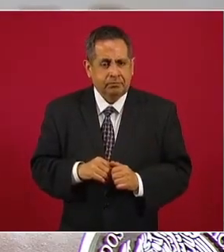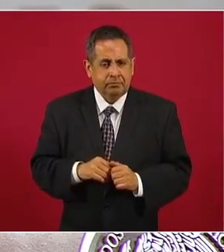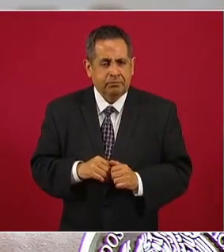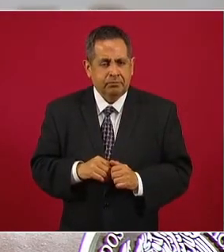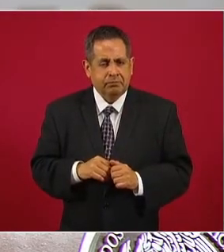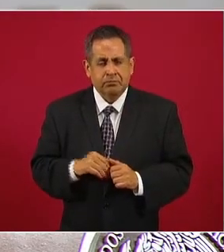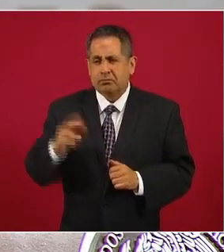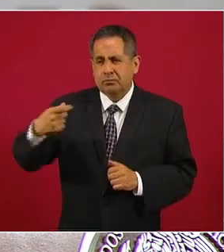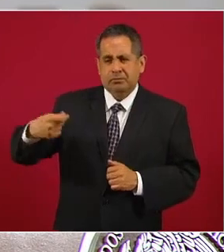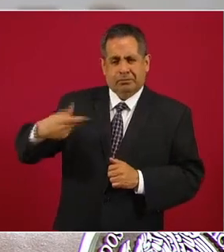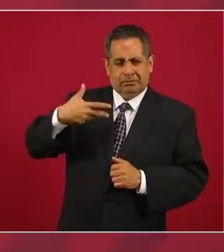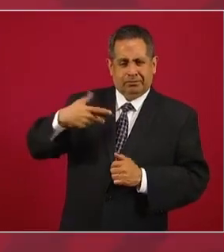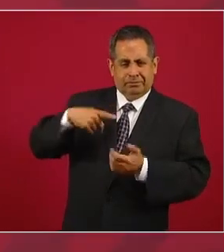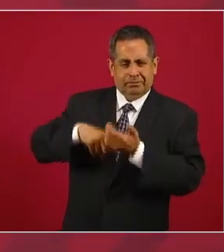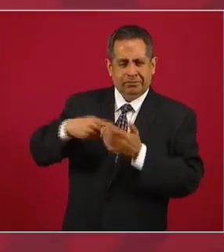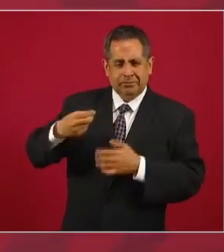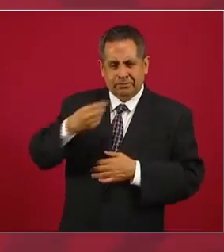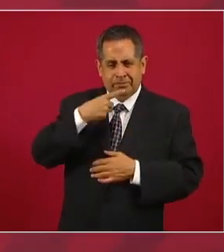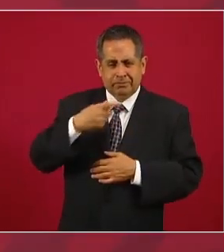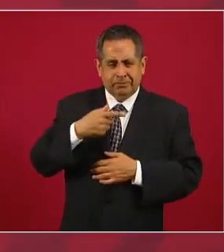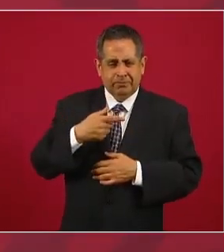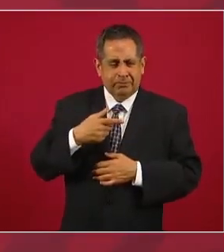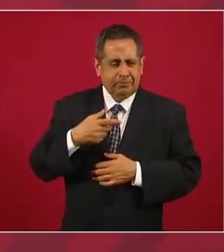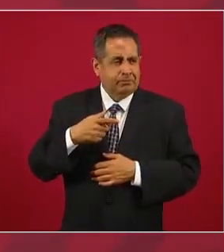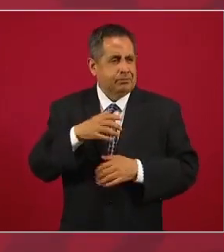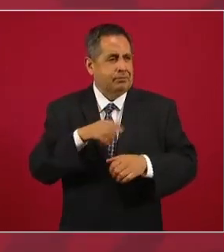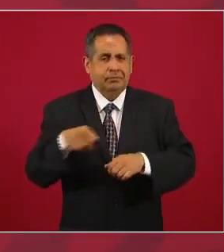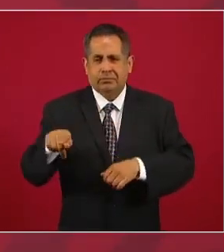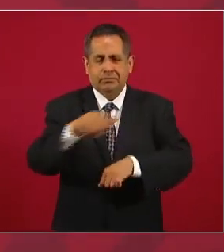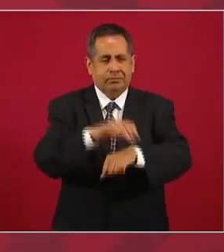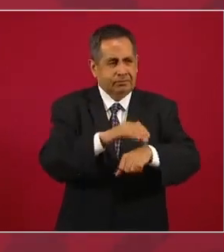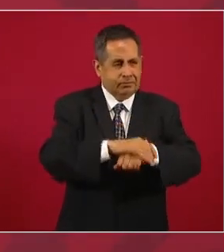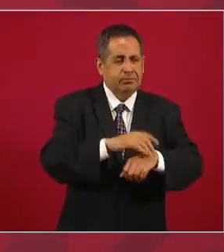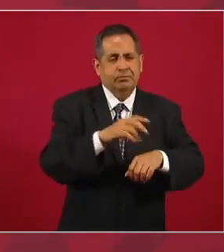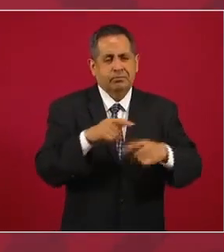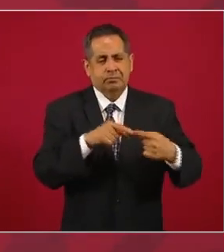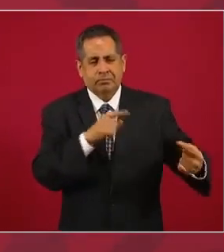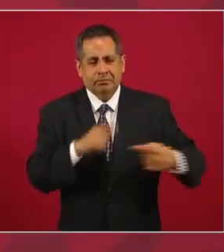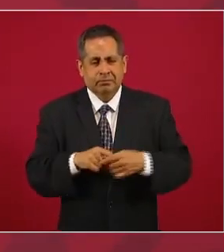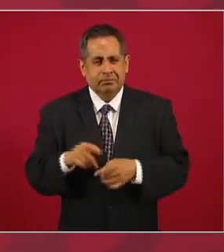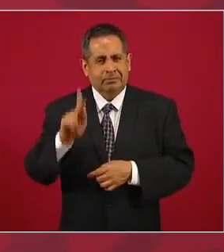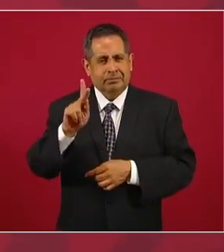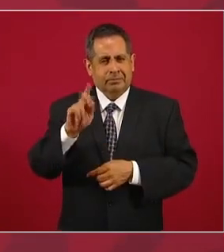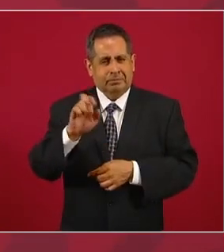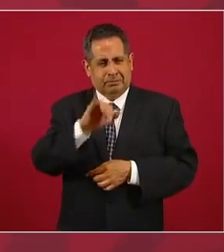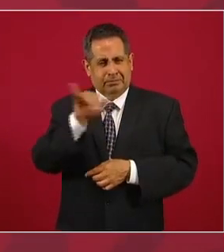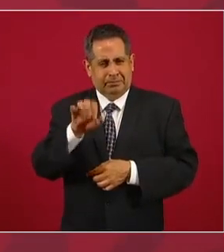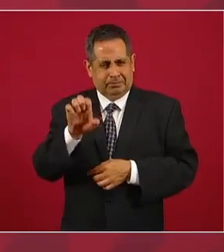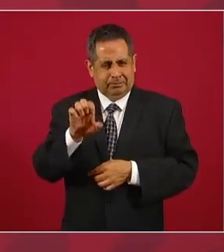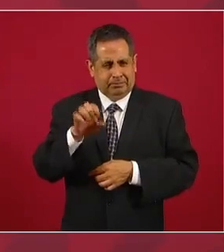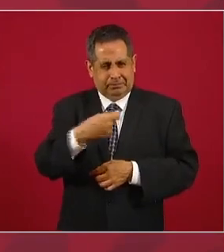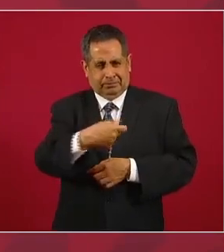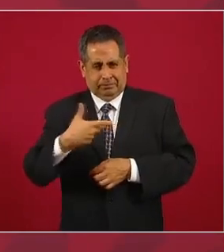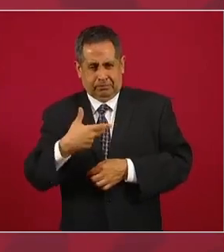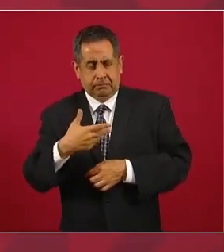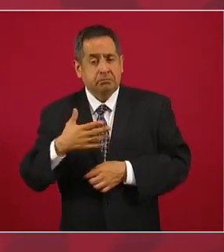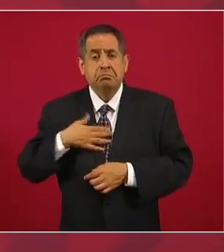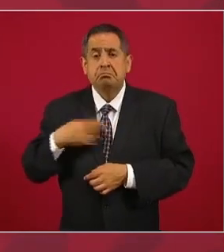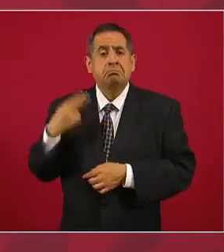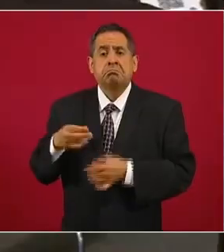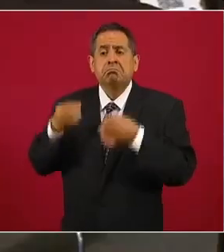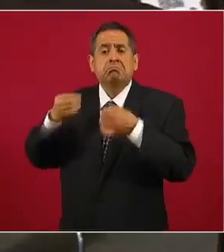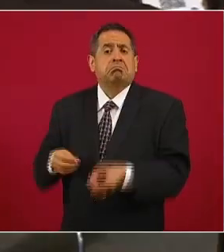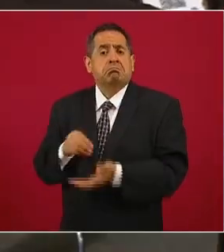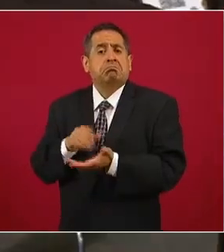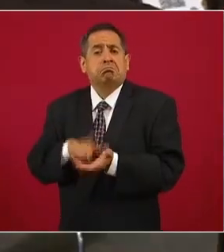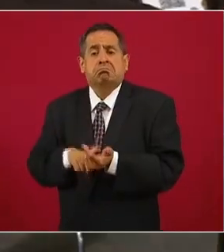como me dicen, amigos y enemigos, el peje. Está registrado.